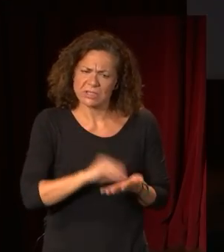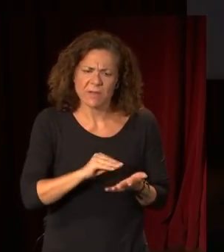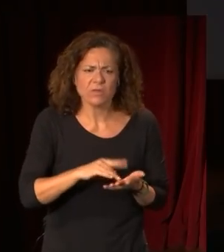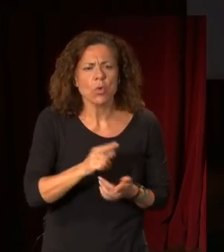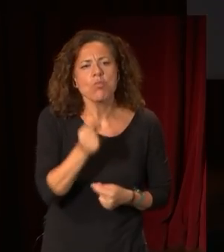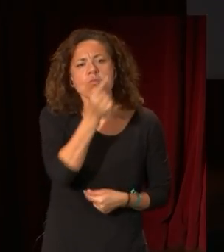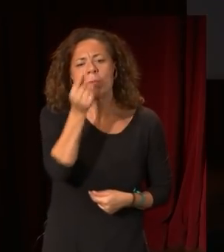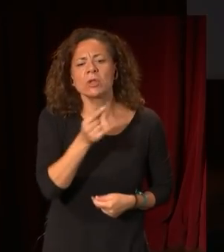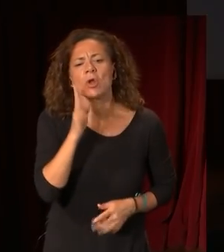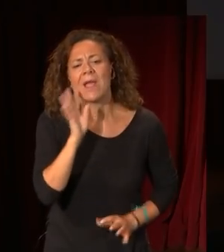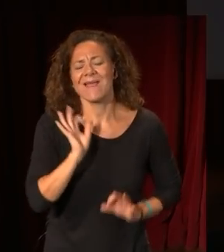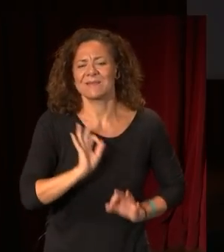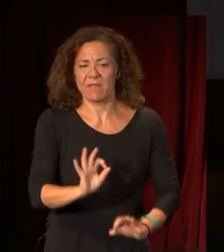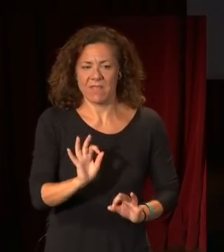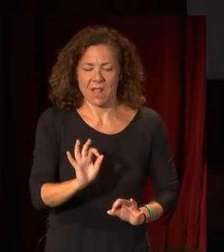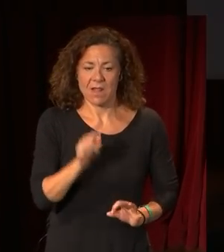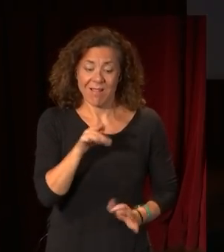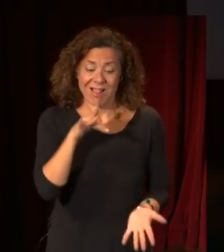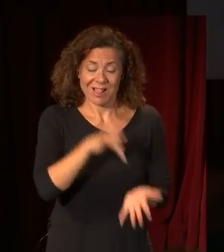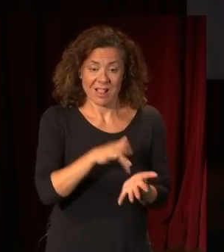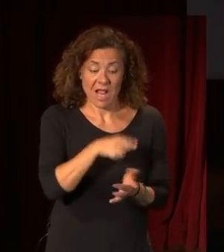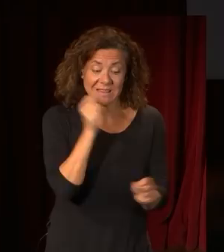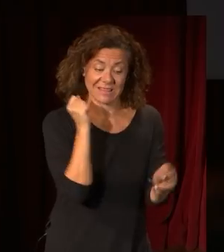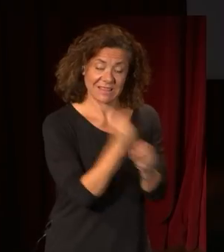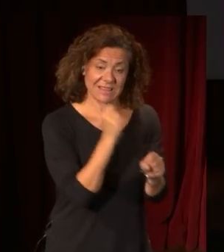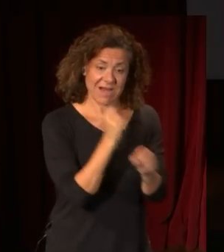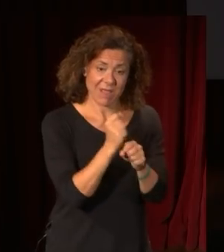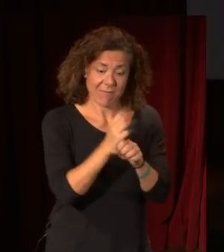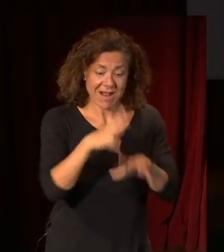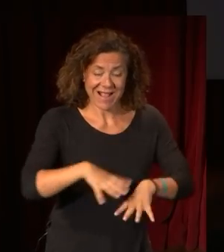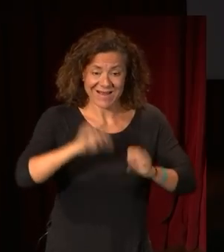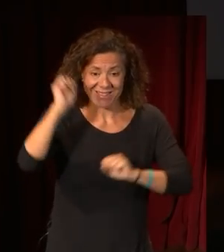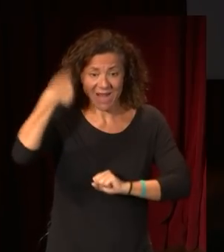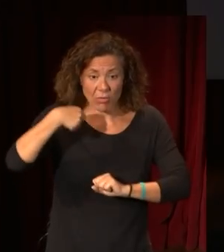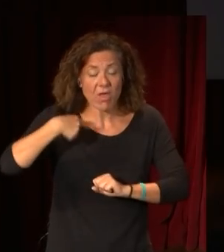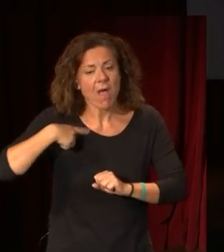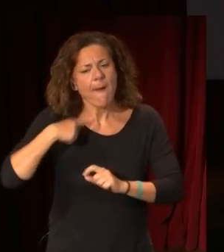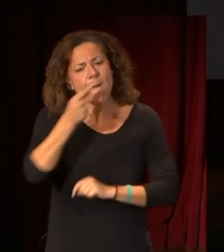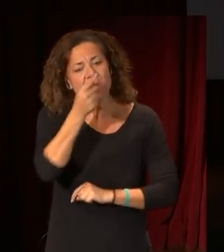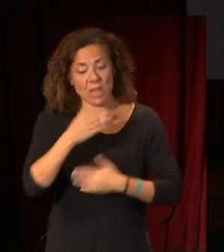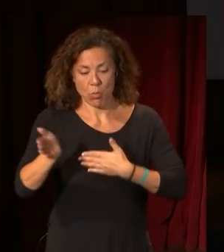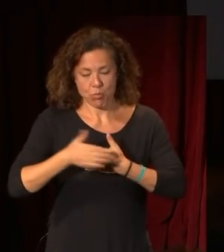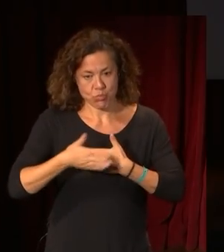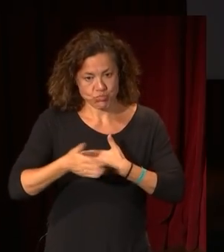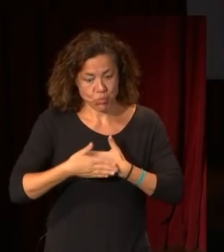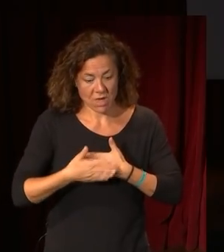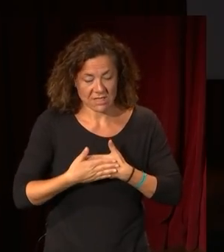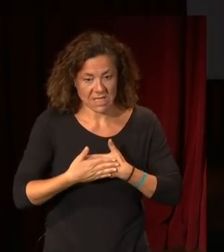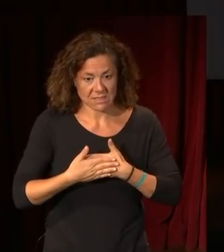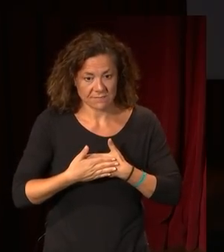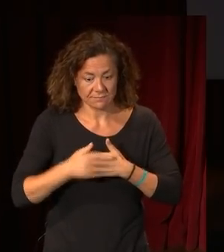pintor especial y una de ellas fue cuando trabajaba en la catedral de zaragoza pintando las puertas del